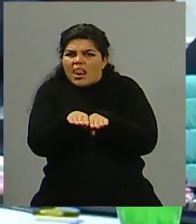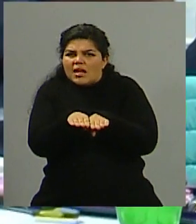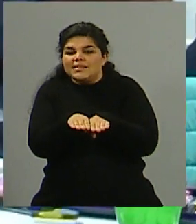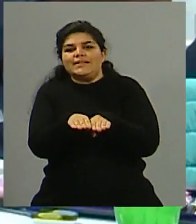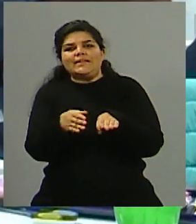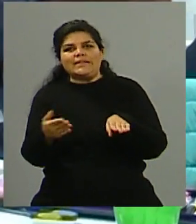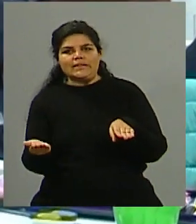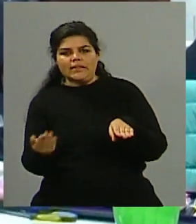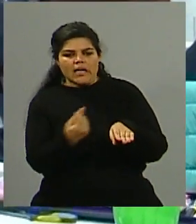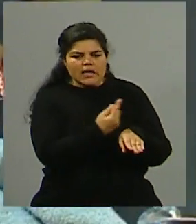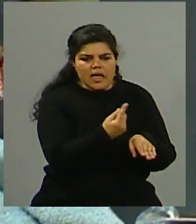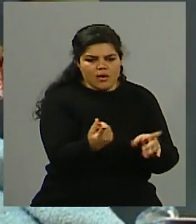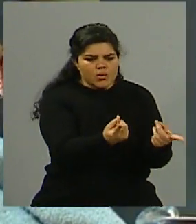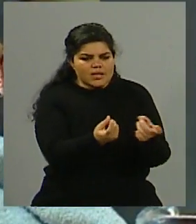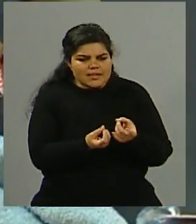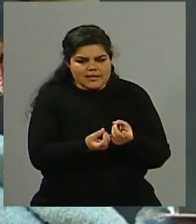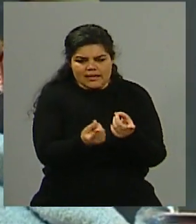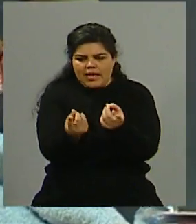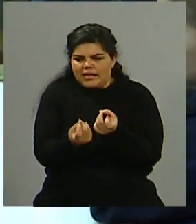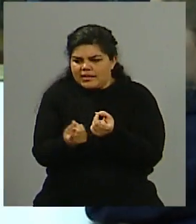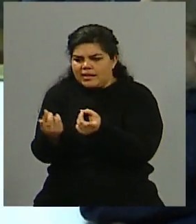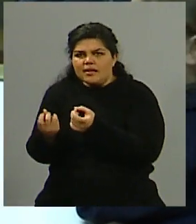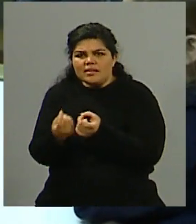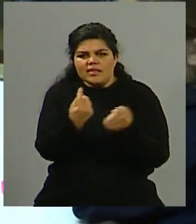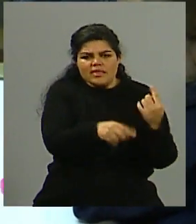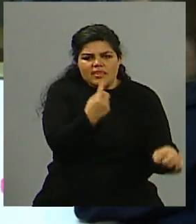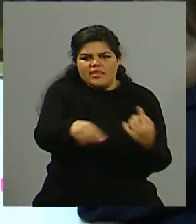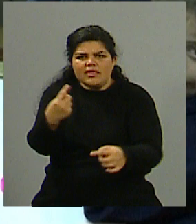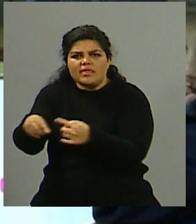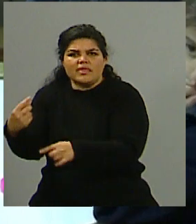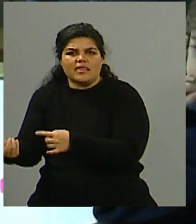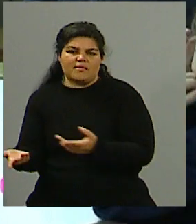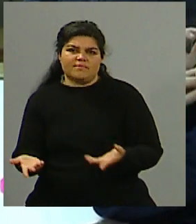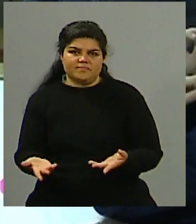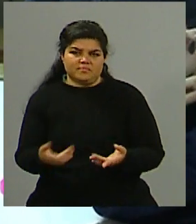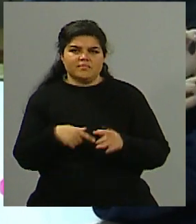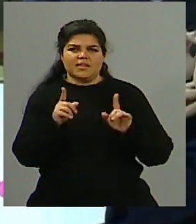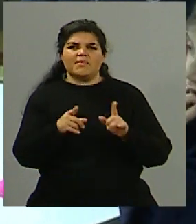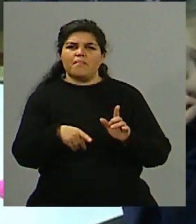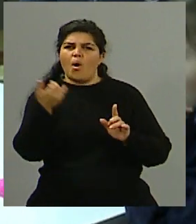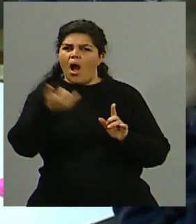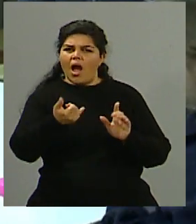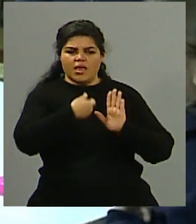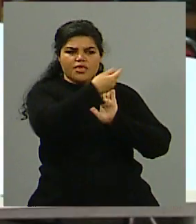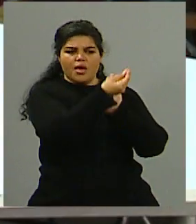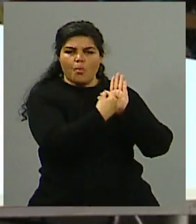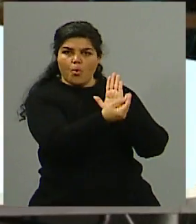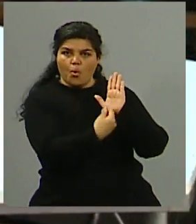hay una historieta que circula todavía, que hay un